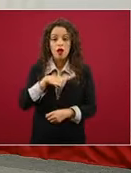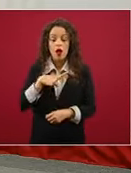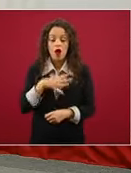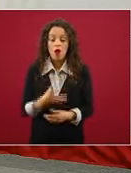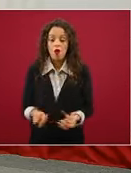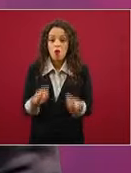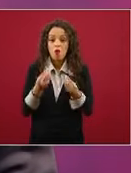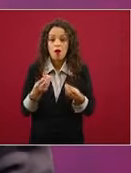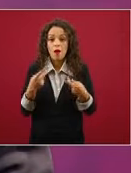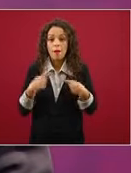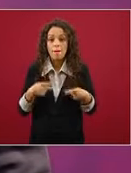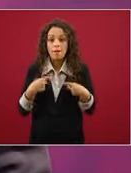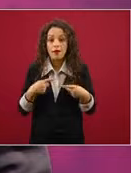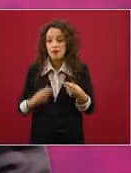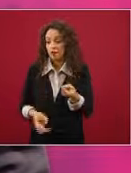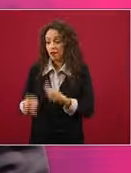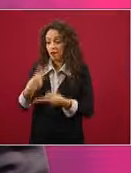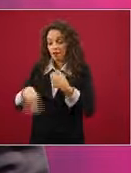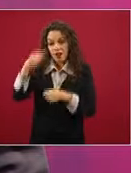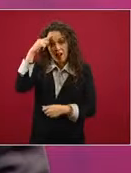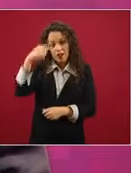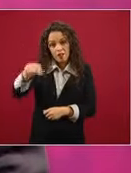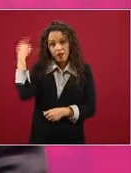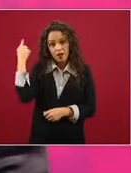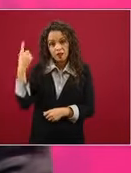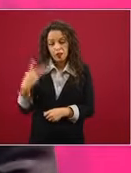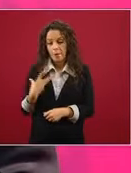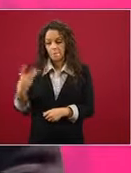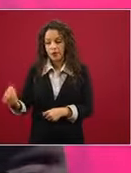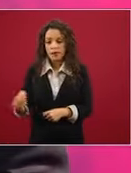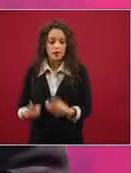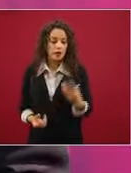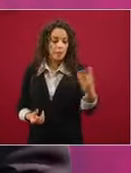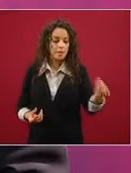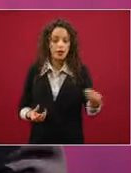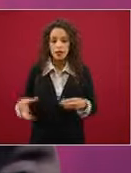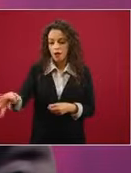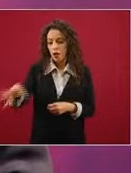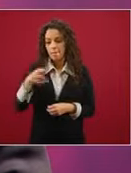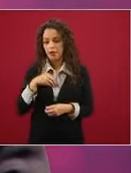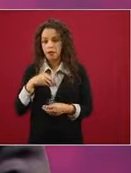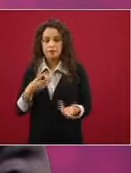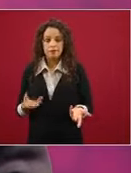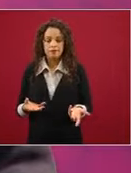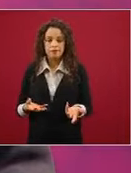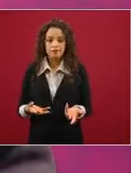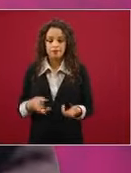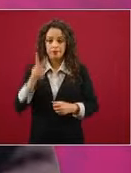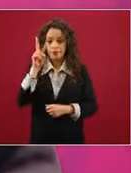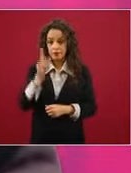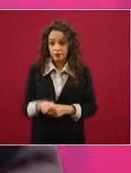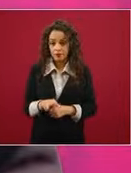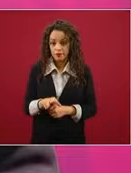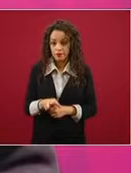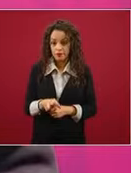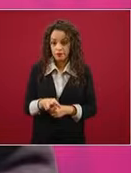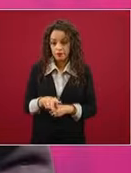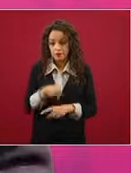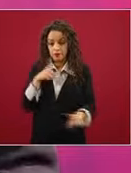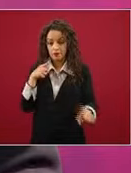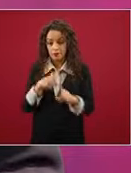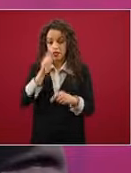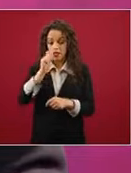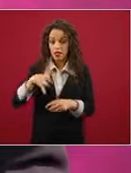puede surgir el contagio. Es decir, la carga de personas susceptibles en términos de la epidemia